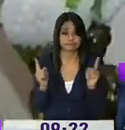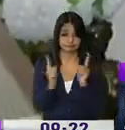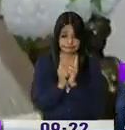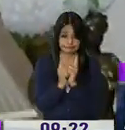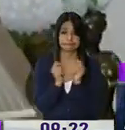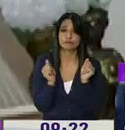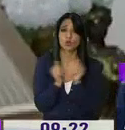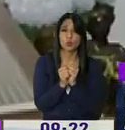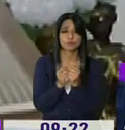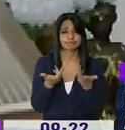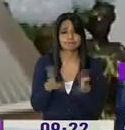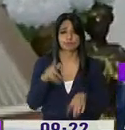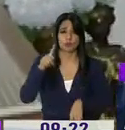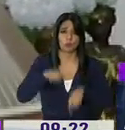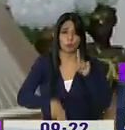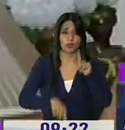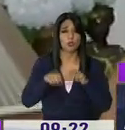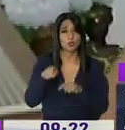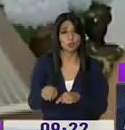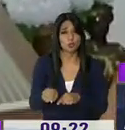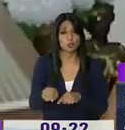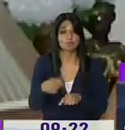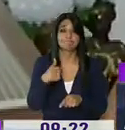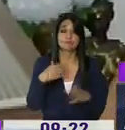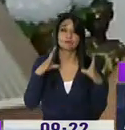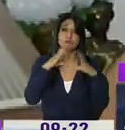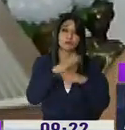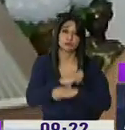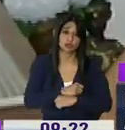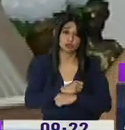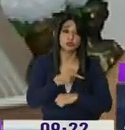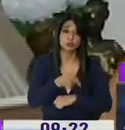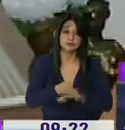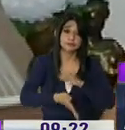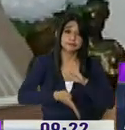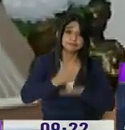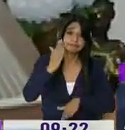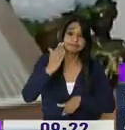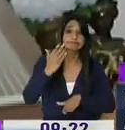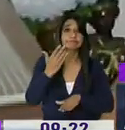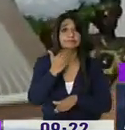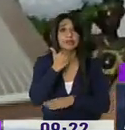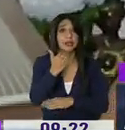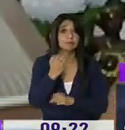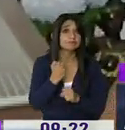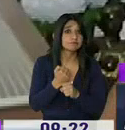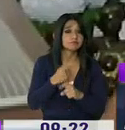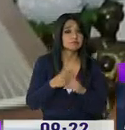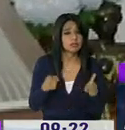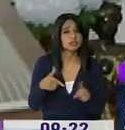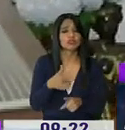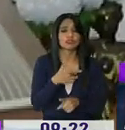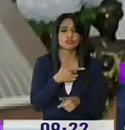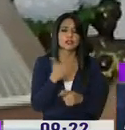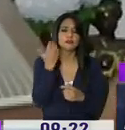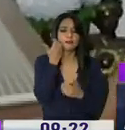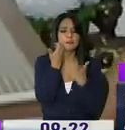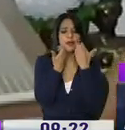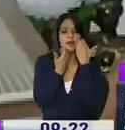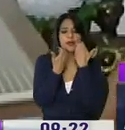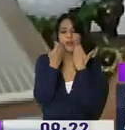juntos, que en las noches tengo pesadillas y no puedo dormir porque no siento tus cálidas